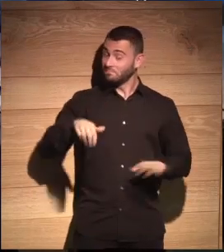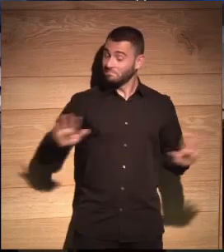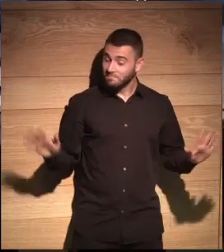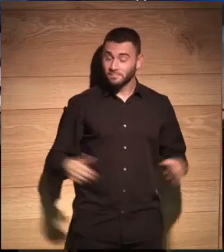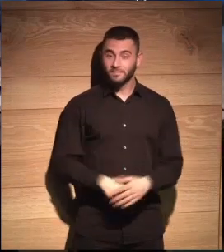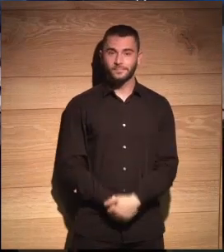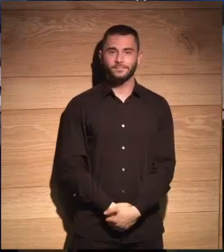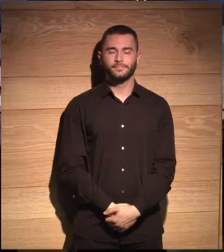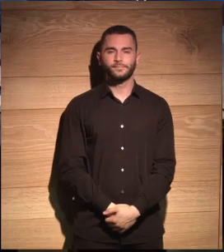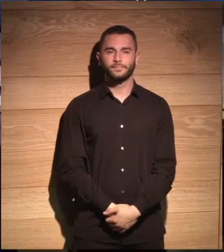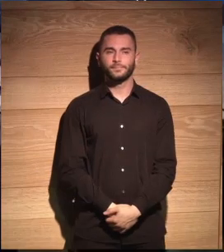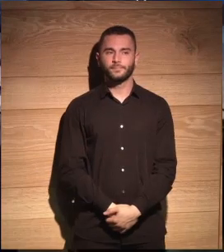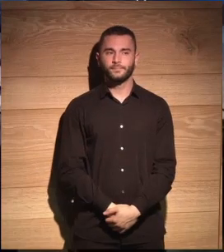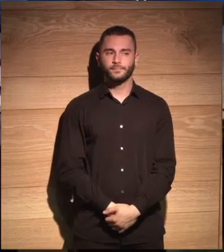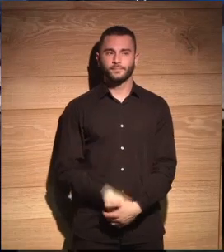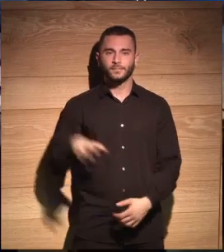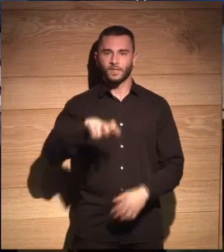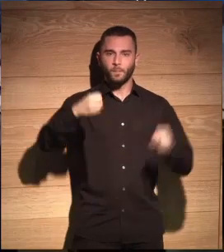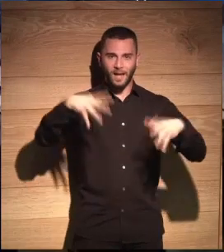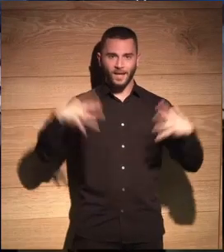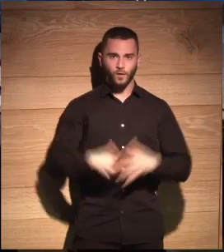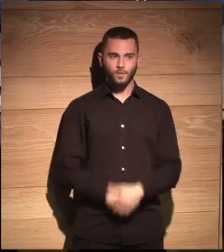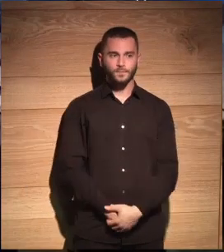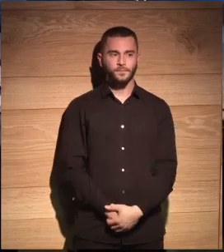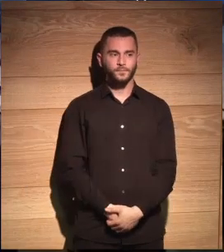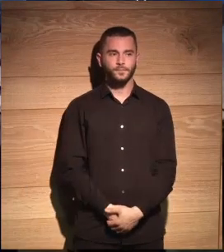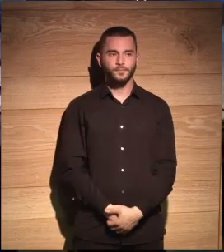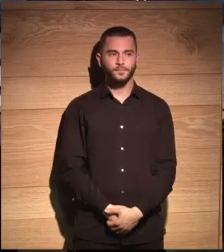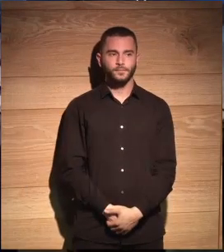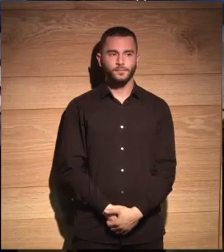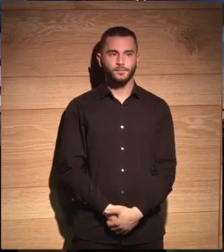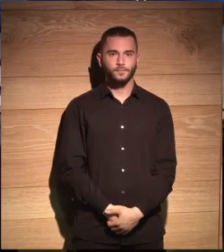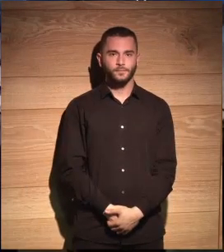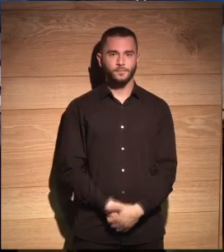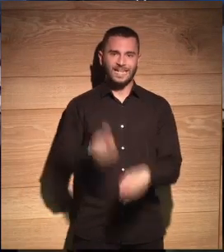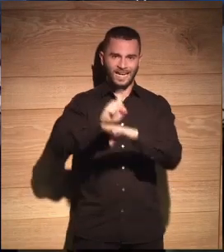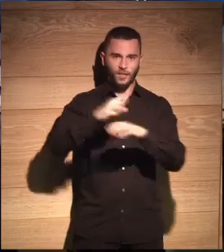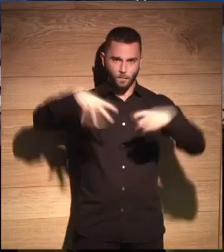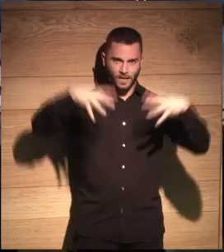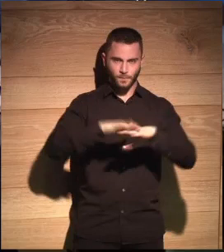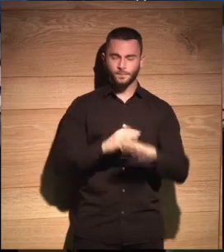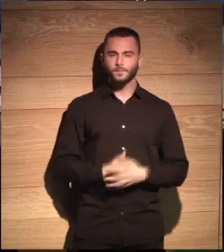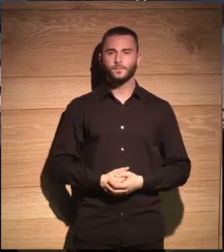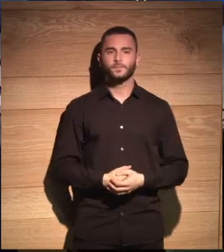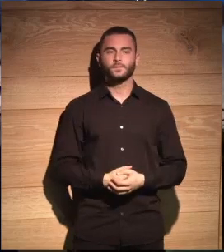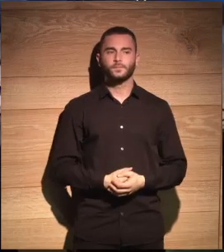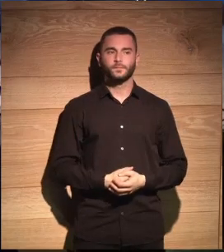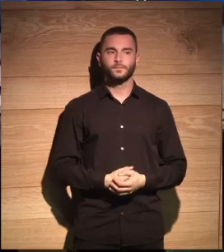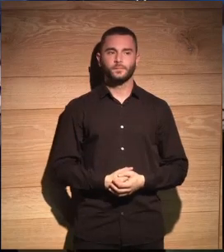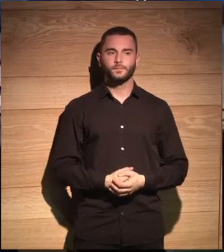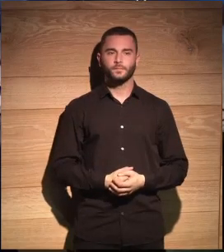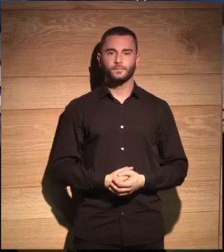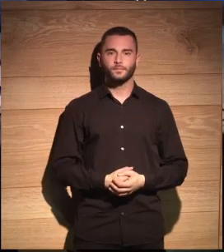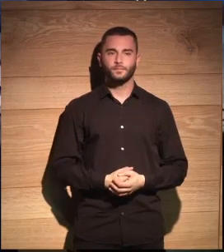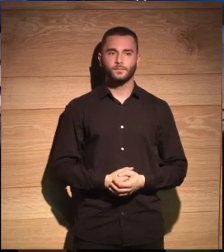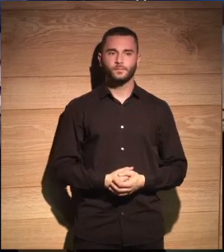Aquí. Es. Ratón vale, mágico. Pues... Se ha disparado. ¡Ay! Si quieres,